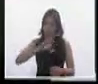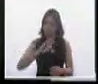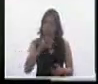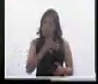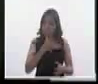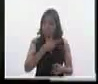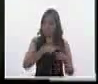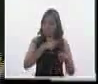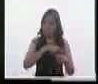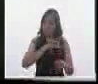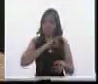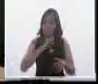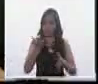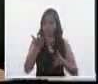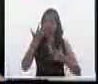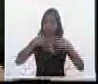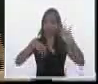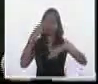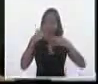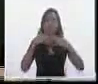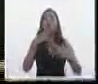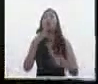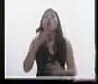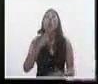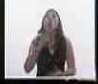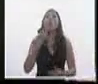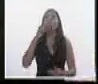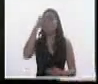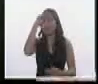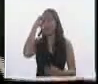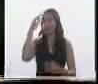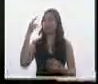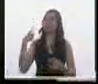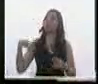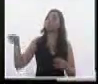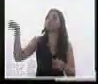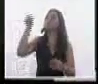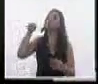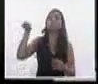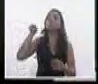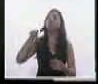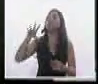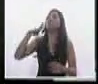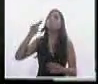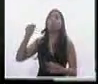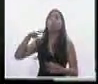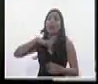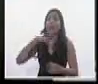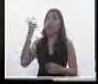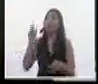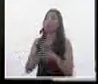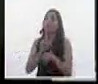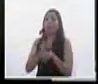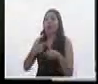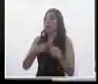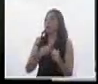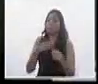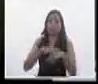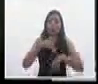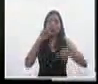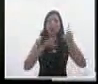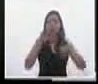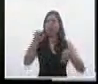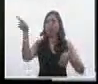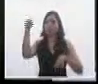ve el hecho de de que no la utilicemos la mayoría no signifique que que el problema sea de esta persona sino es de